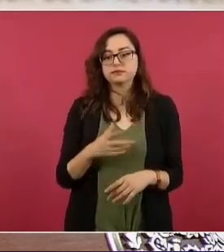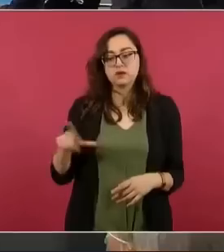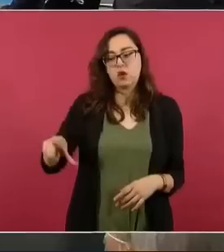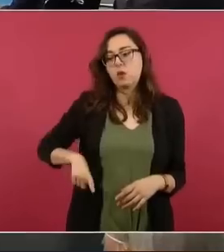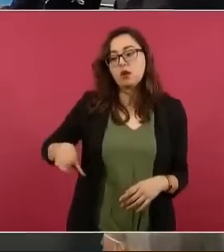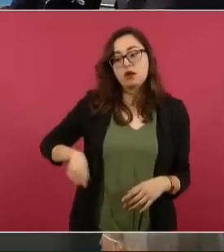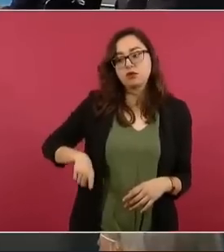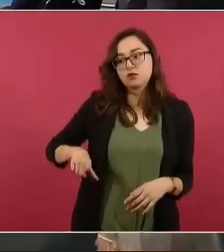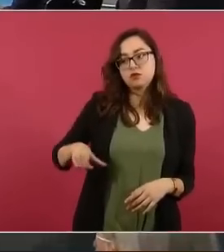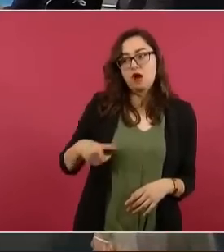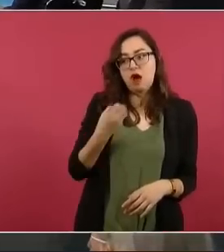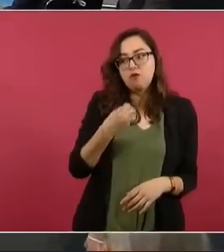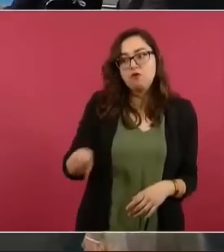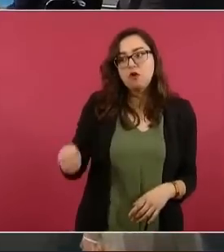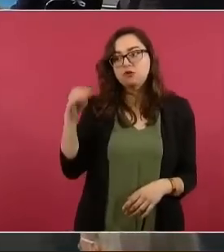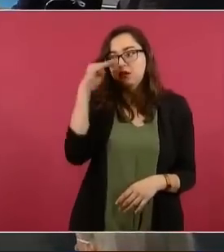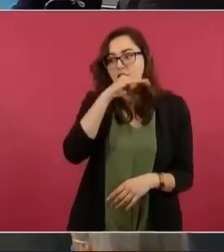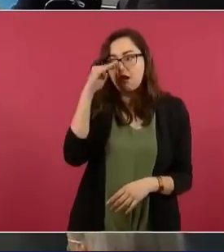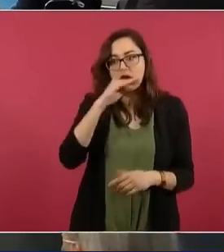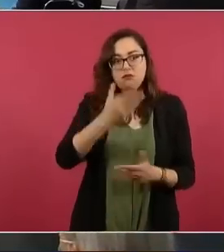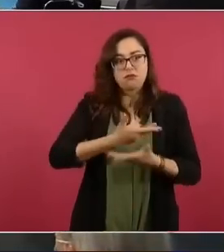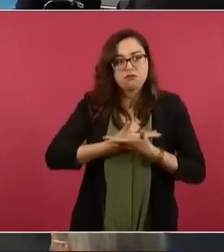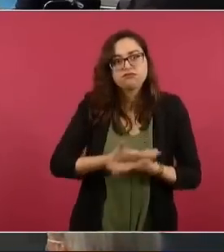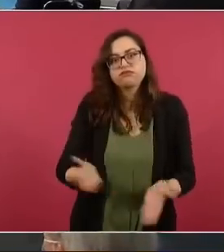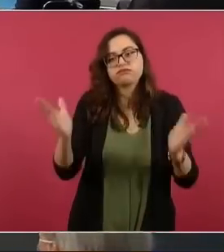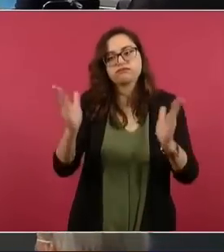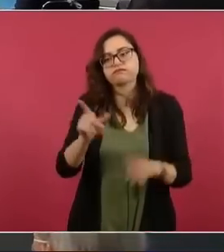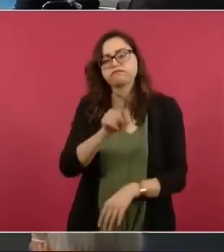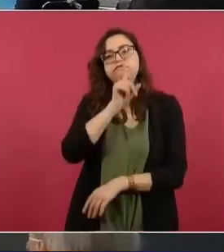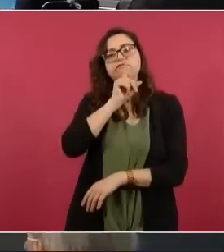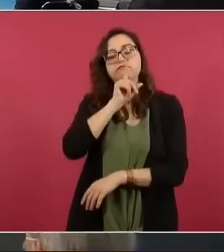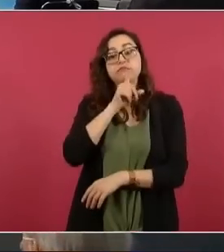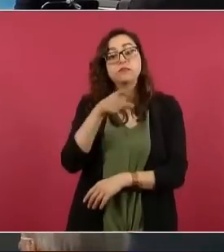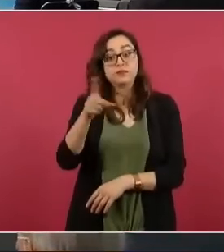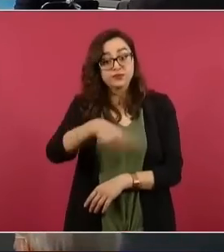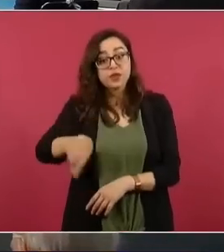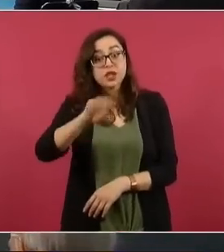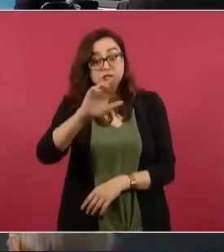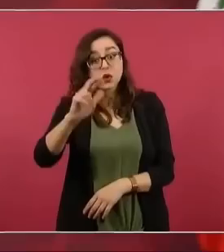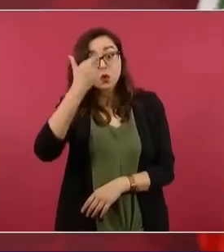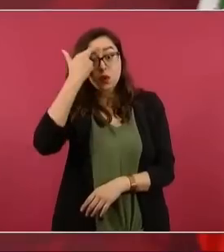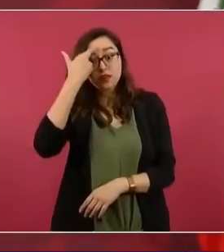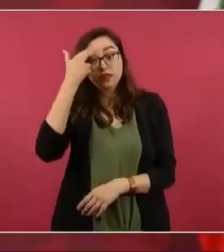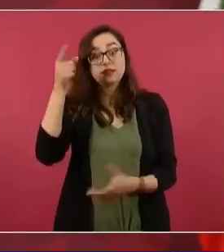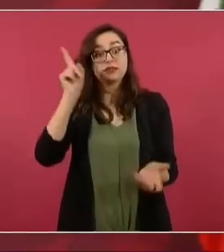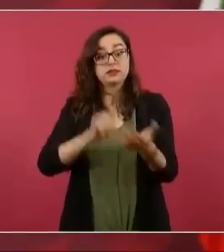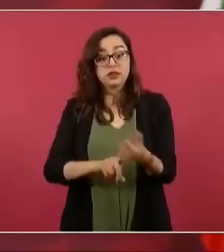Acuérdense cómo hubo hasta un movimiento en la UNAM que querían cobrar